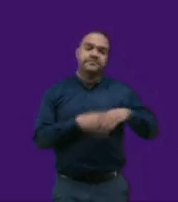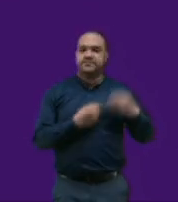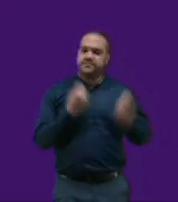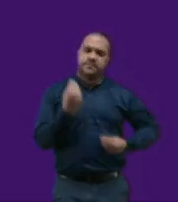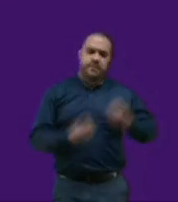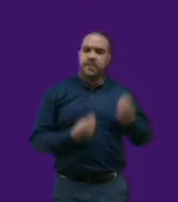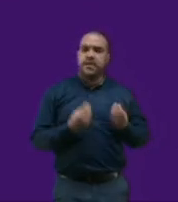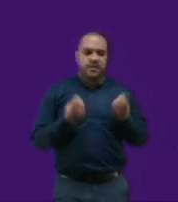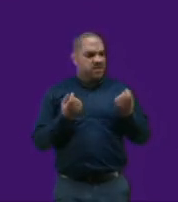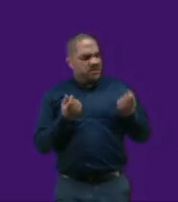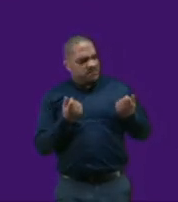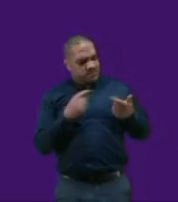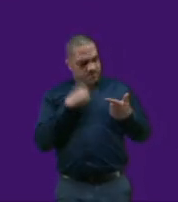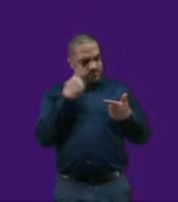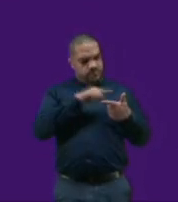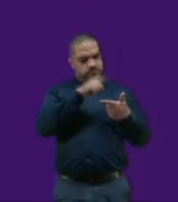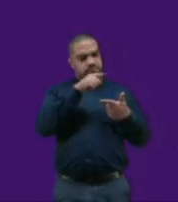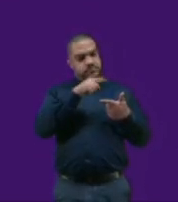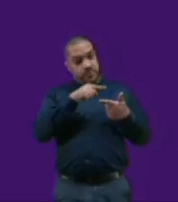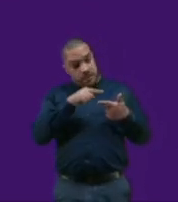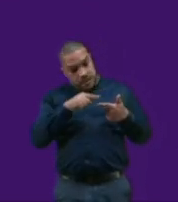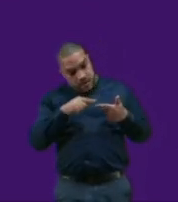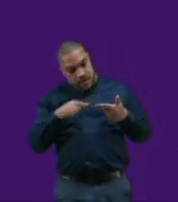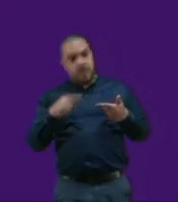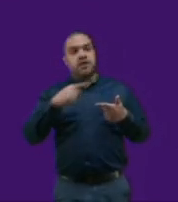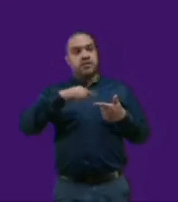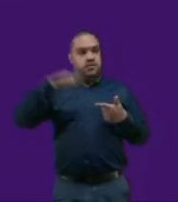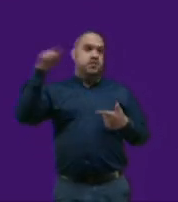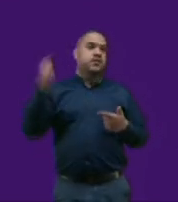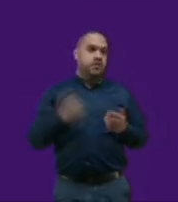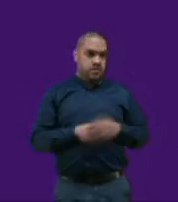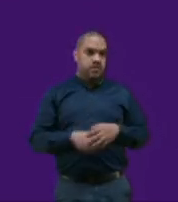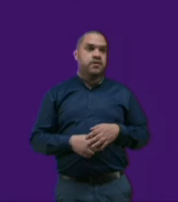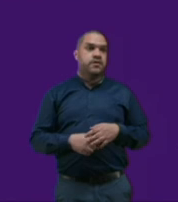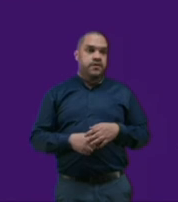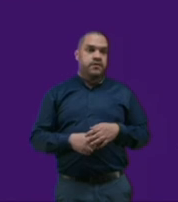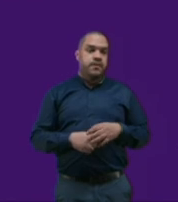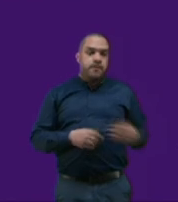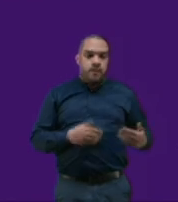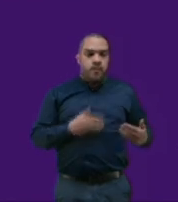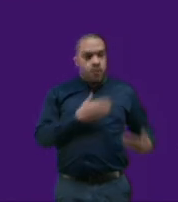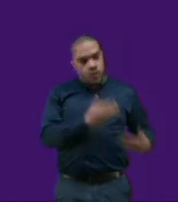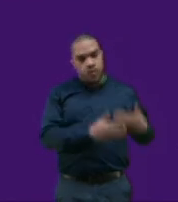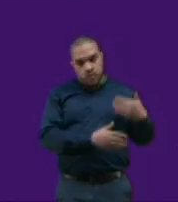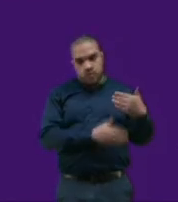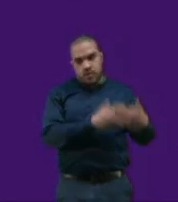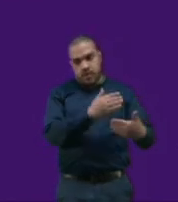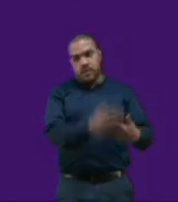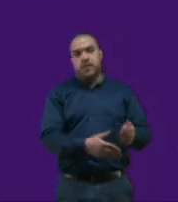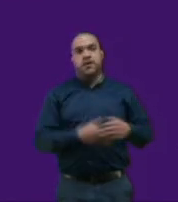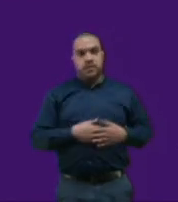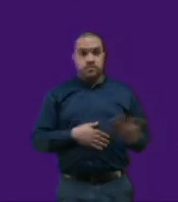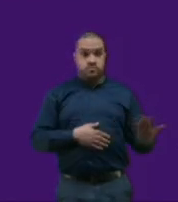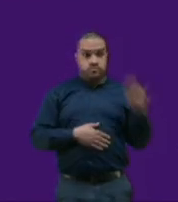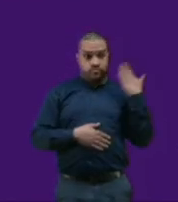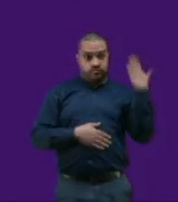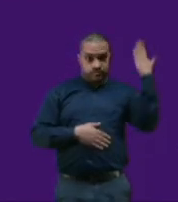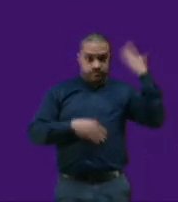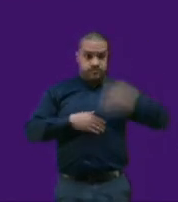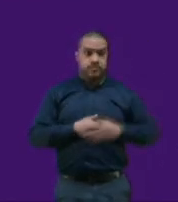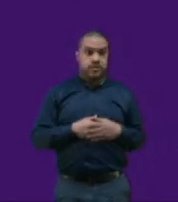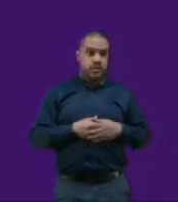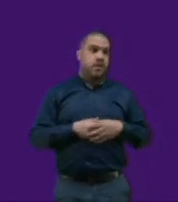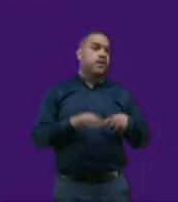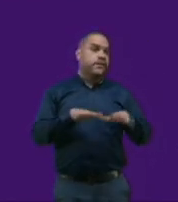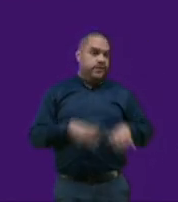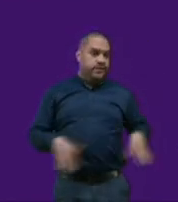hacer a lo largo del camino del emprendedor. Hacerlo de a poquitos es muy bueno, porque hacerlo de a